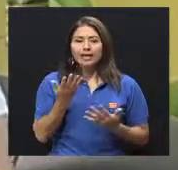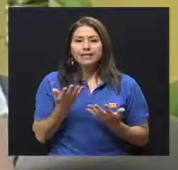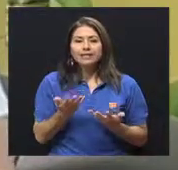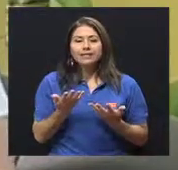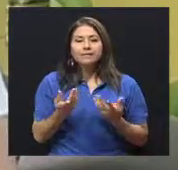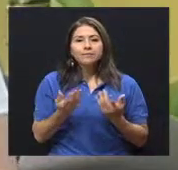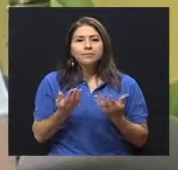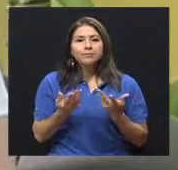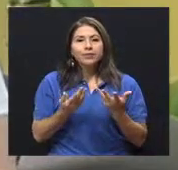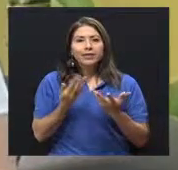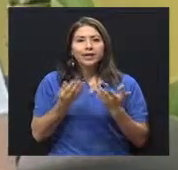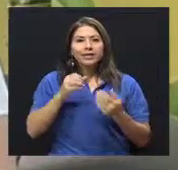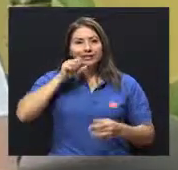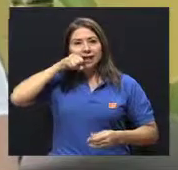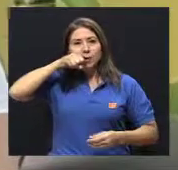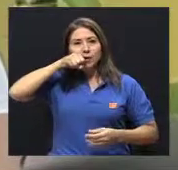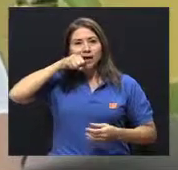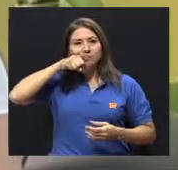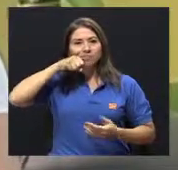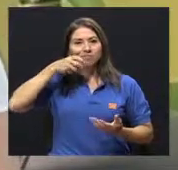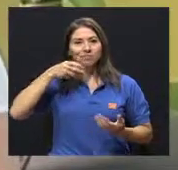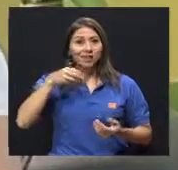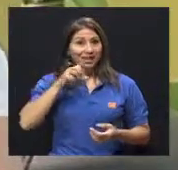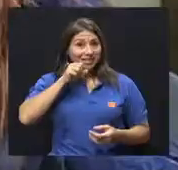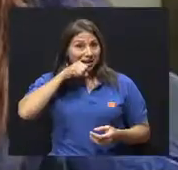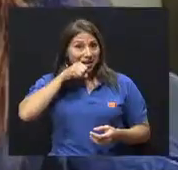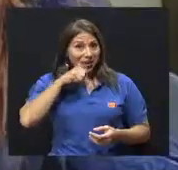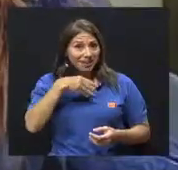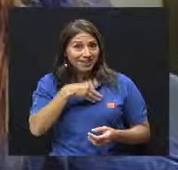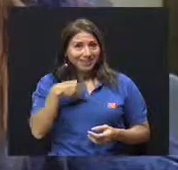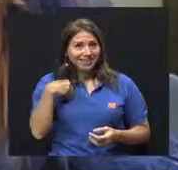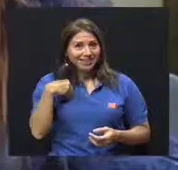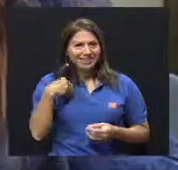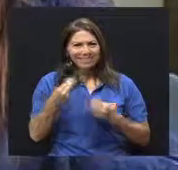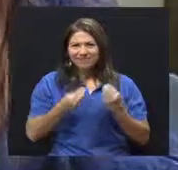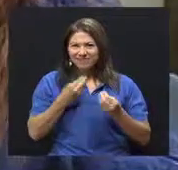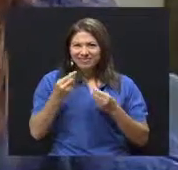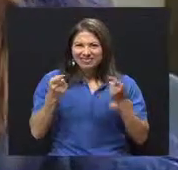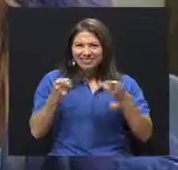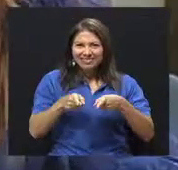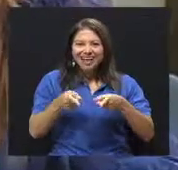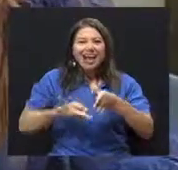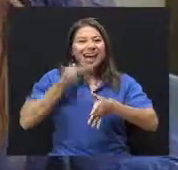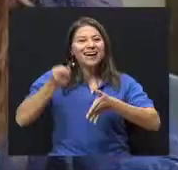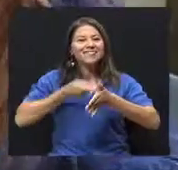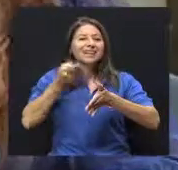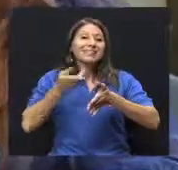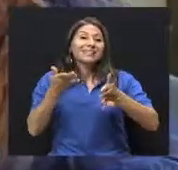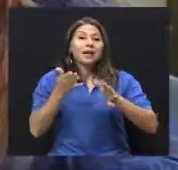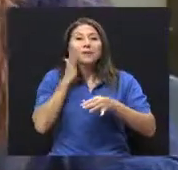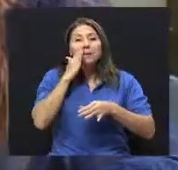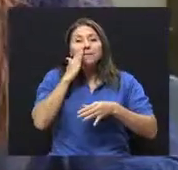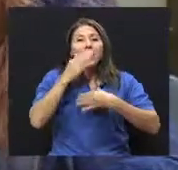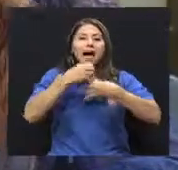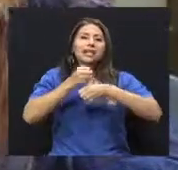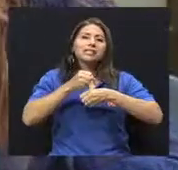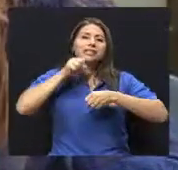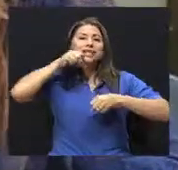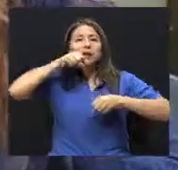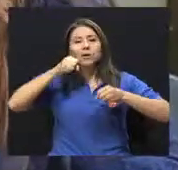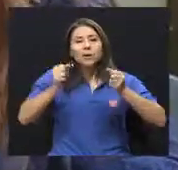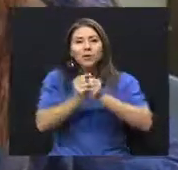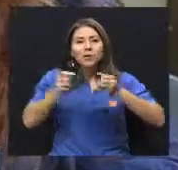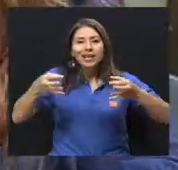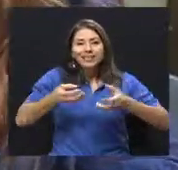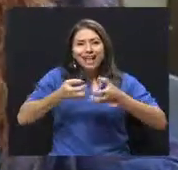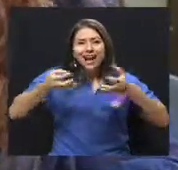es la zanahoria. La zanahoria también. ¿Qué será, verdad? Y a veces, aunque las mamás lo hacen con la ensalada